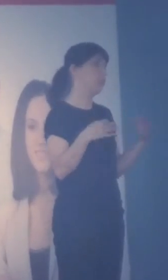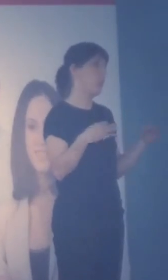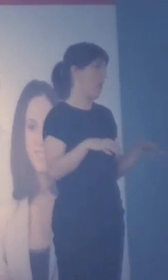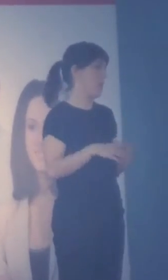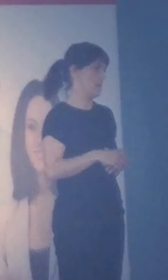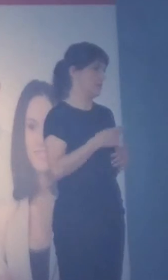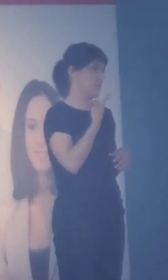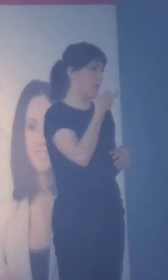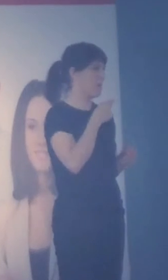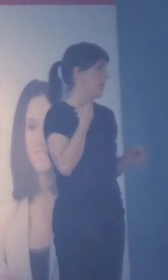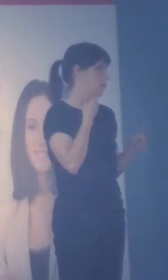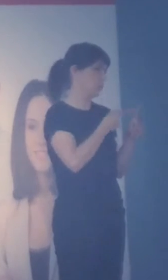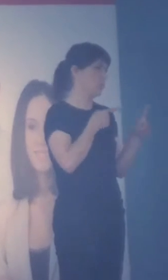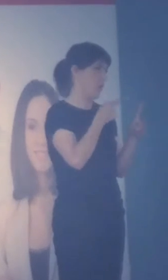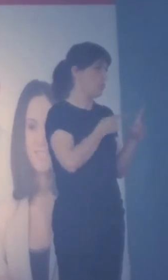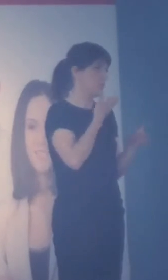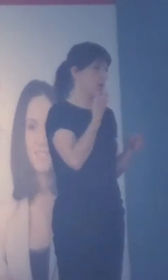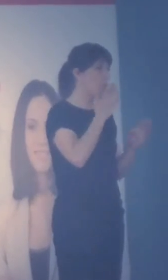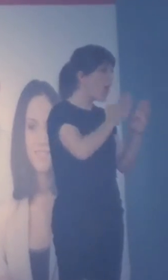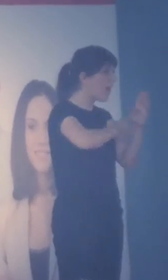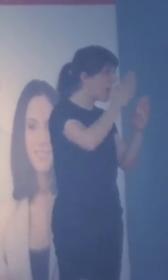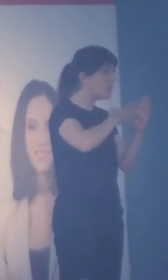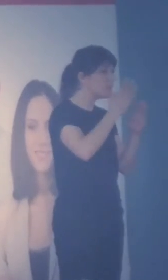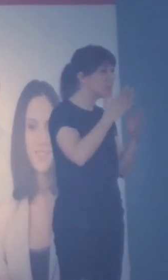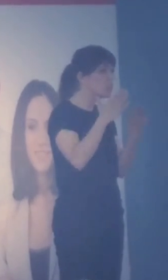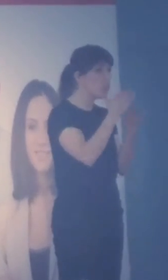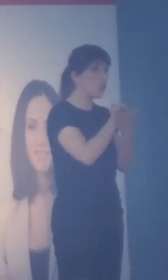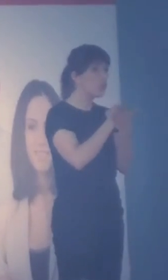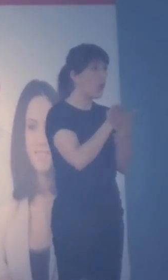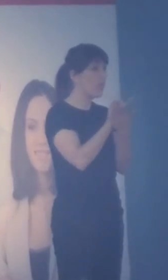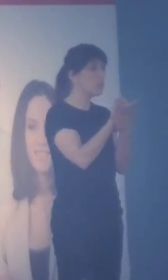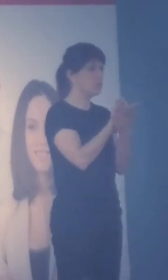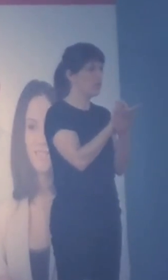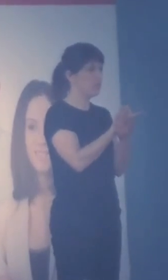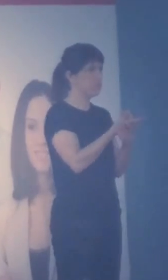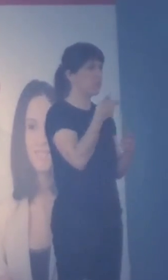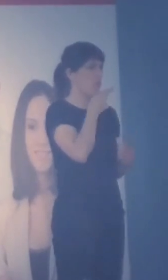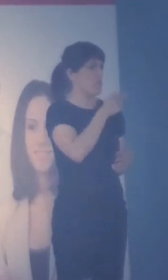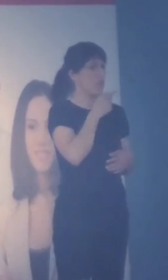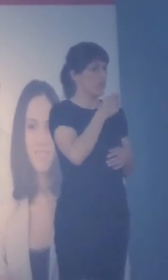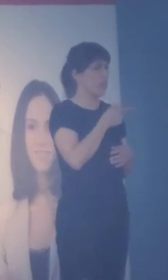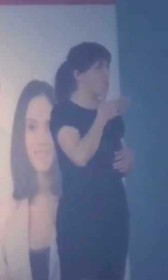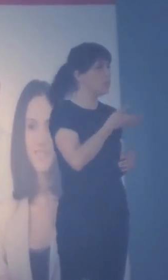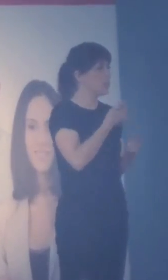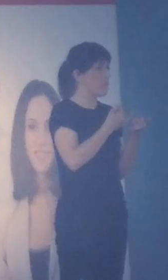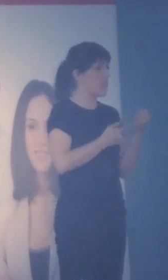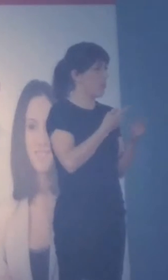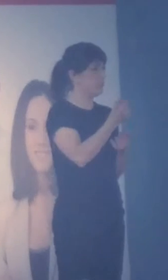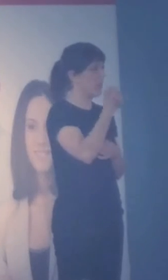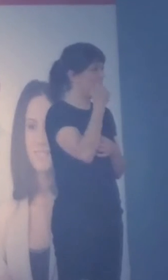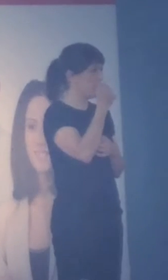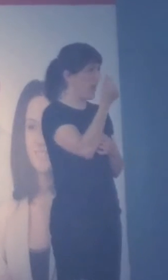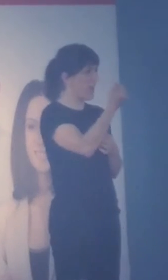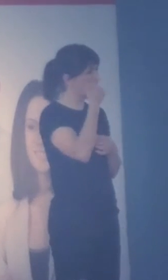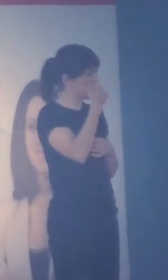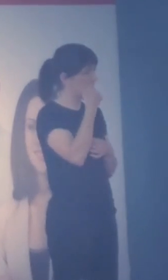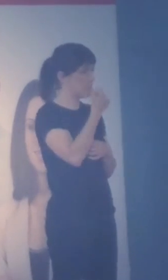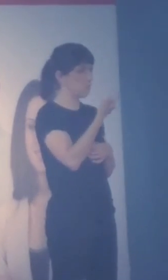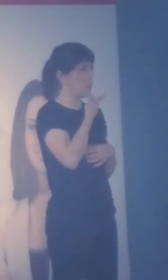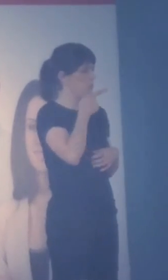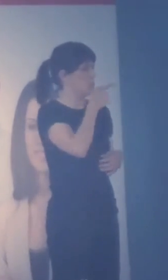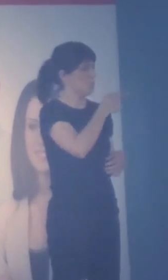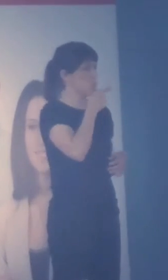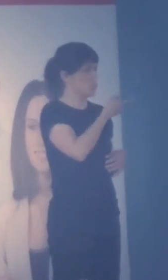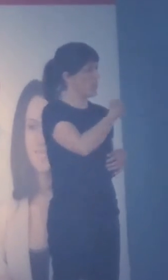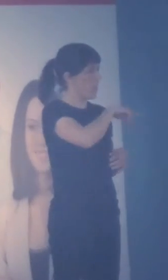decir, todas las clases que están ofendidas, sometidas a las injurias del capitalismo e injurias del